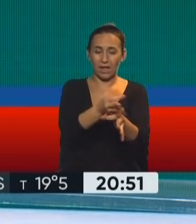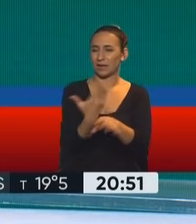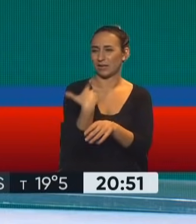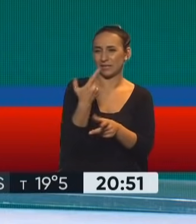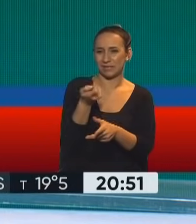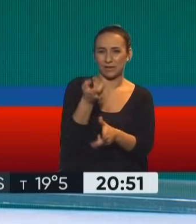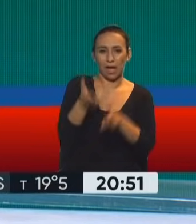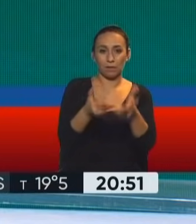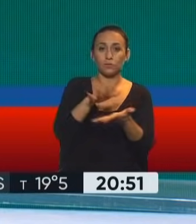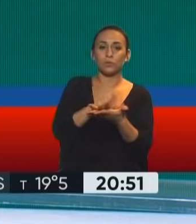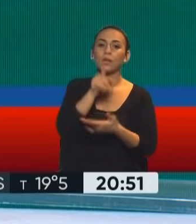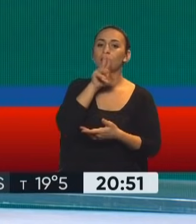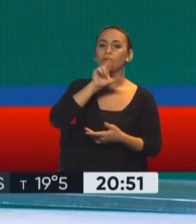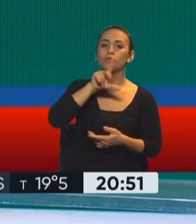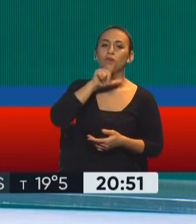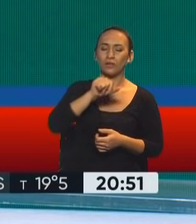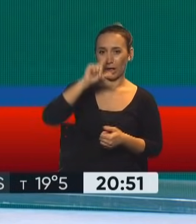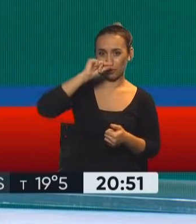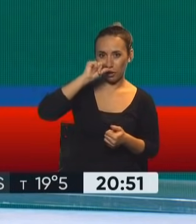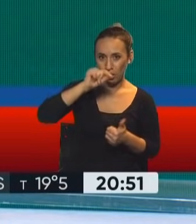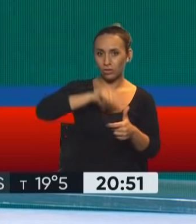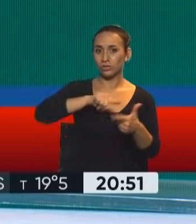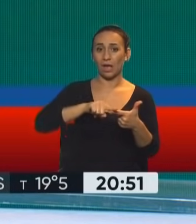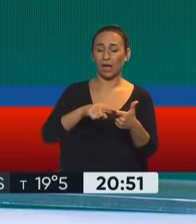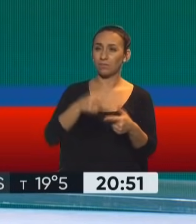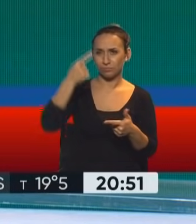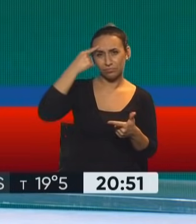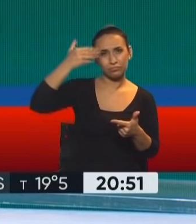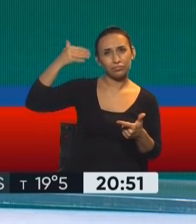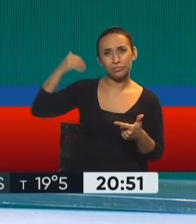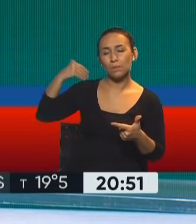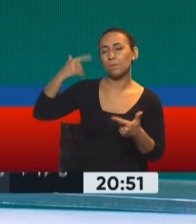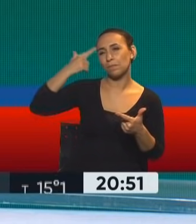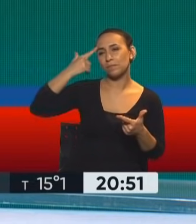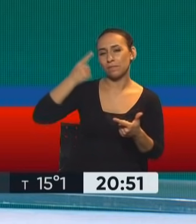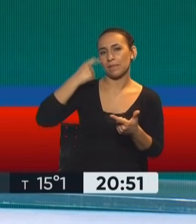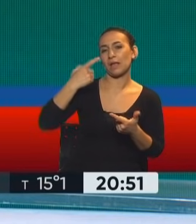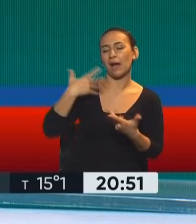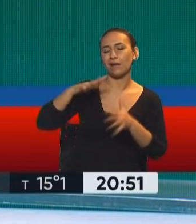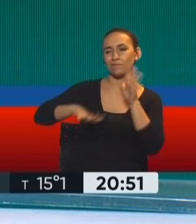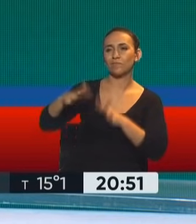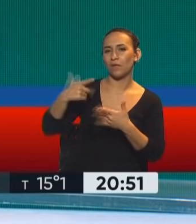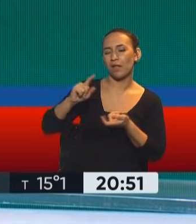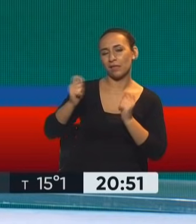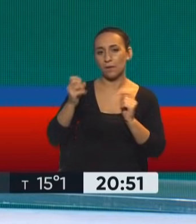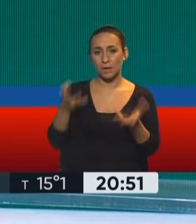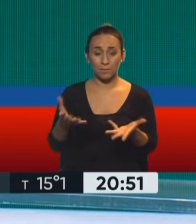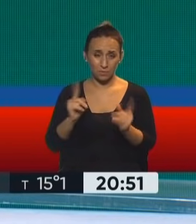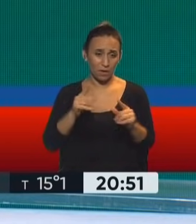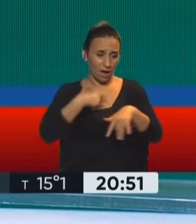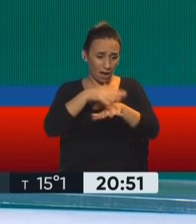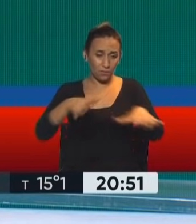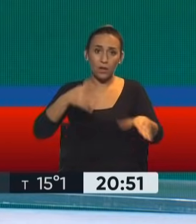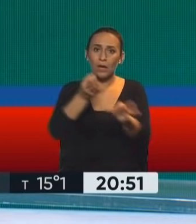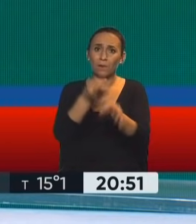Trota y de esto. Bueno, ahora miramos hacia atrás y vemos que muchas cosas se pudieron haber hecho mejor, ¿no? Pero el tema de que los chicos no concurran en las